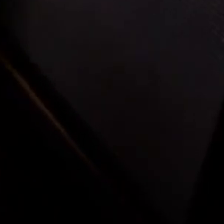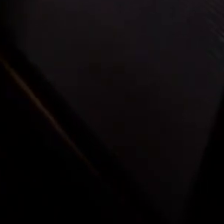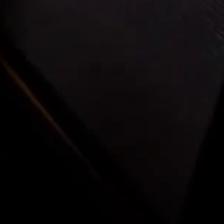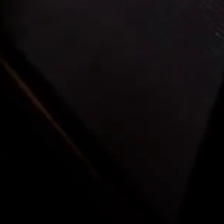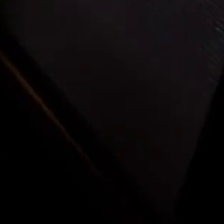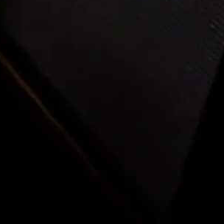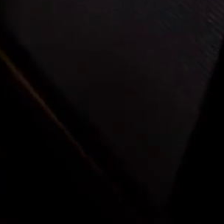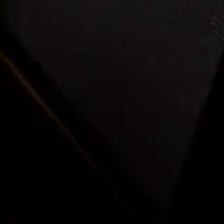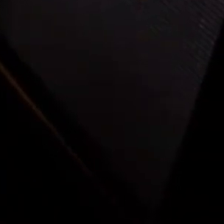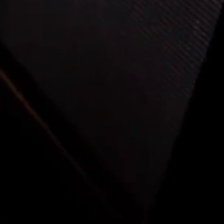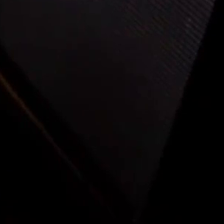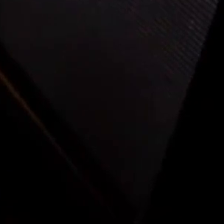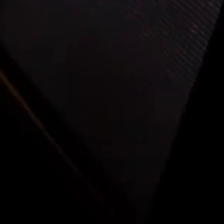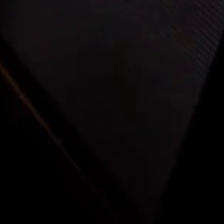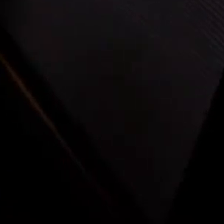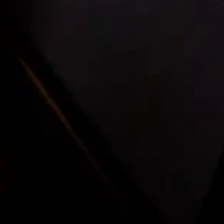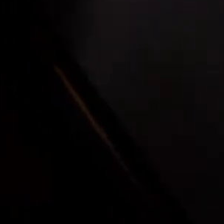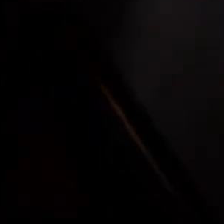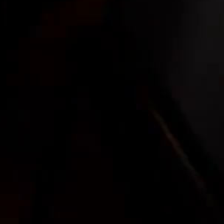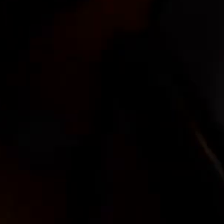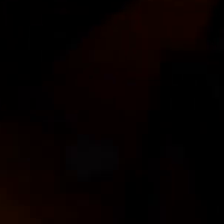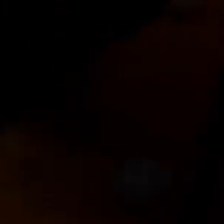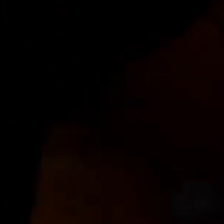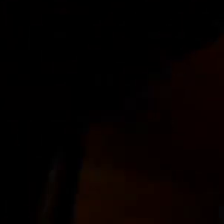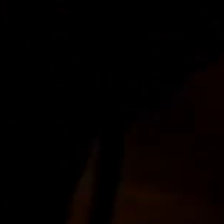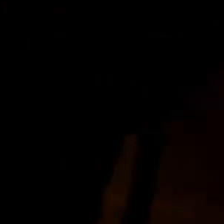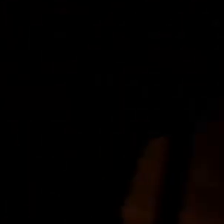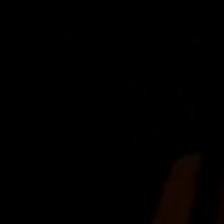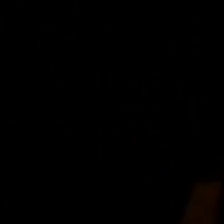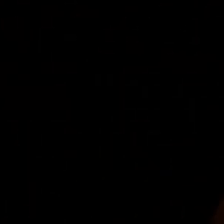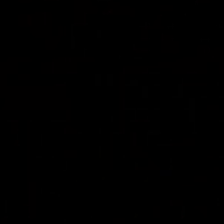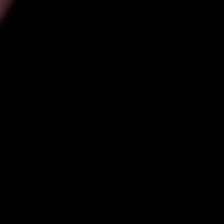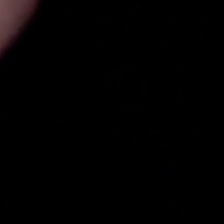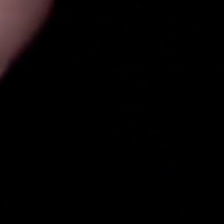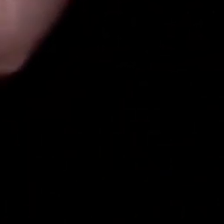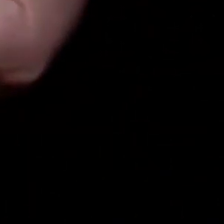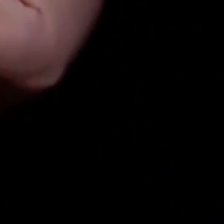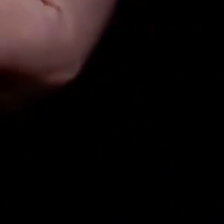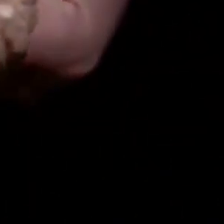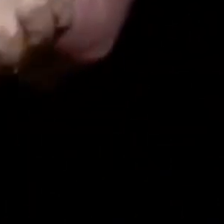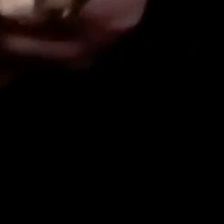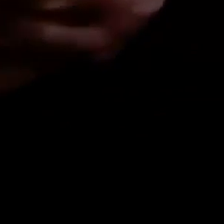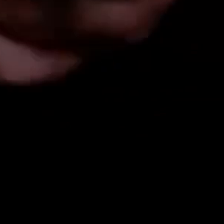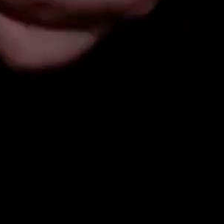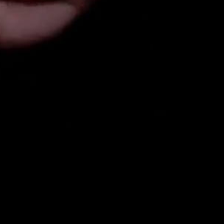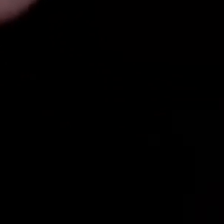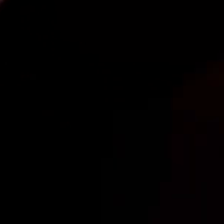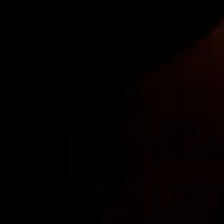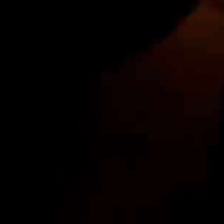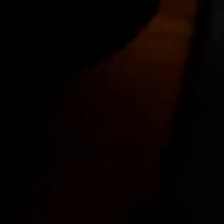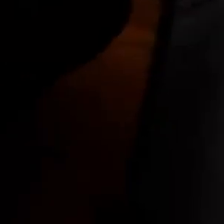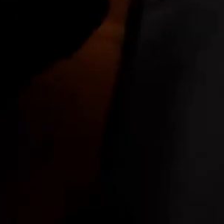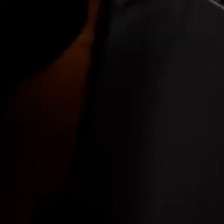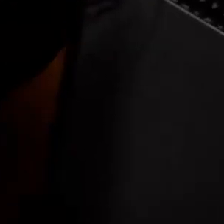Vienen por los cerros ladrando mi nombre, me llaman los perros de la madrugada.